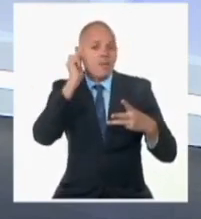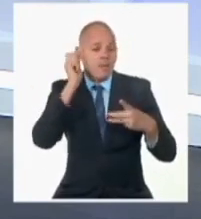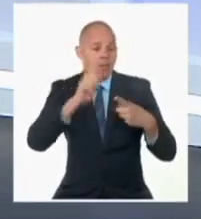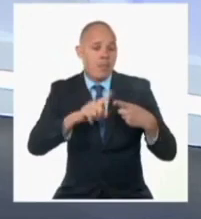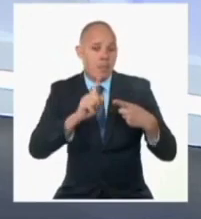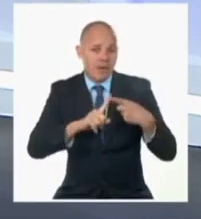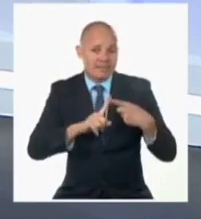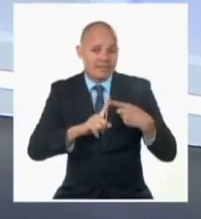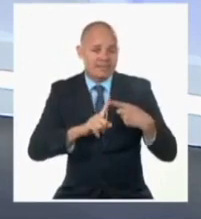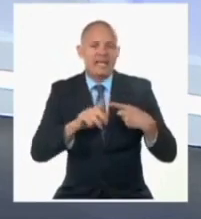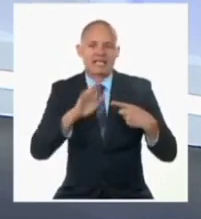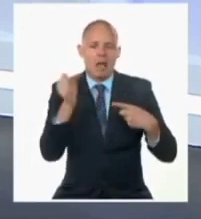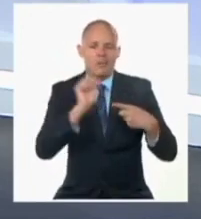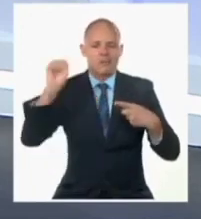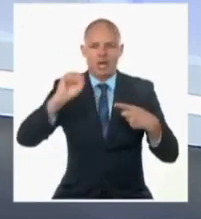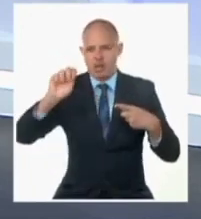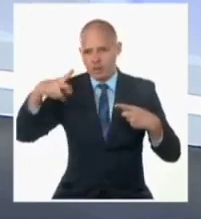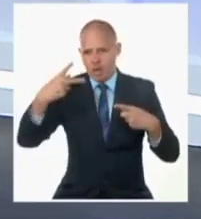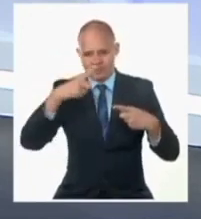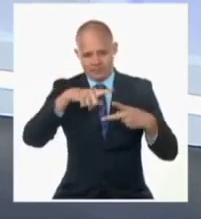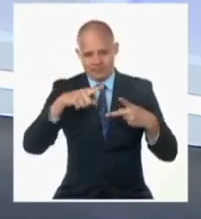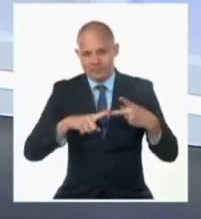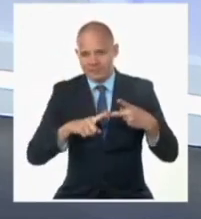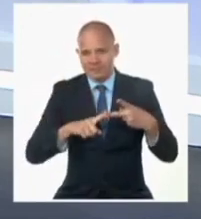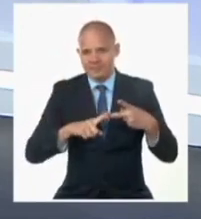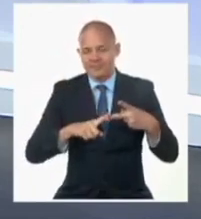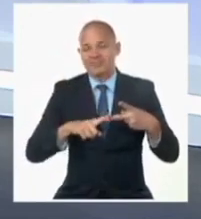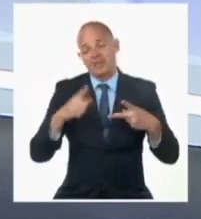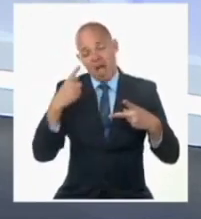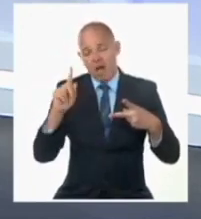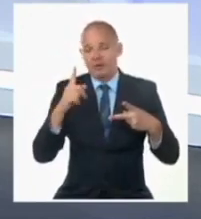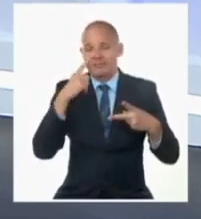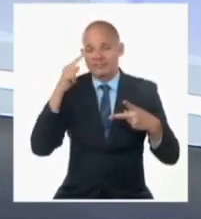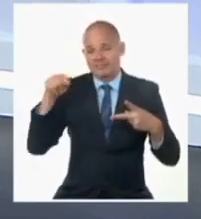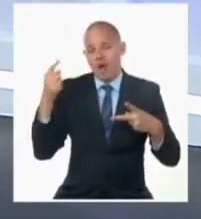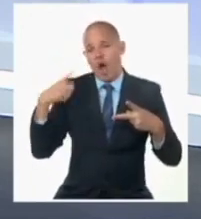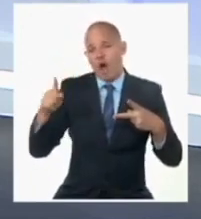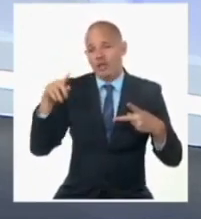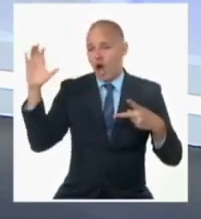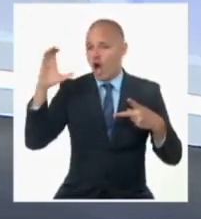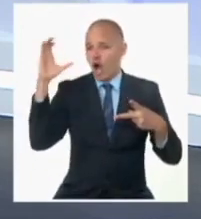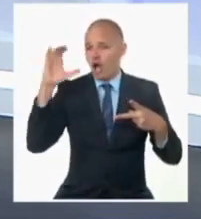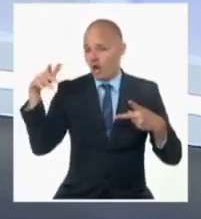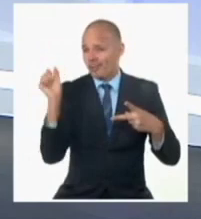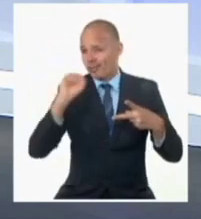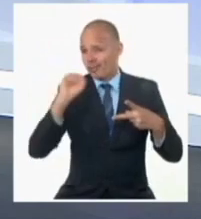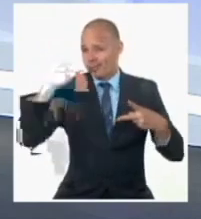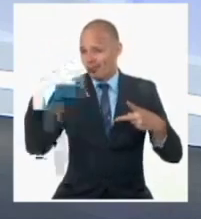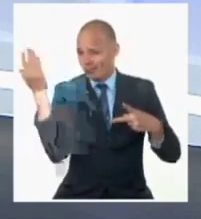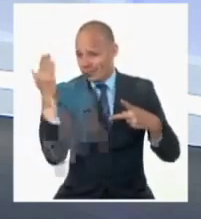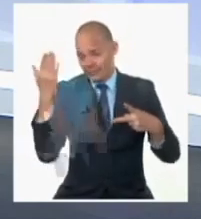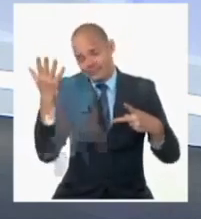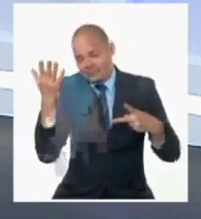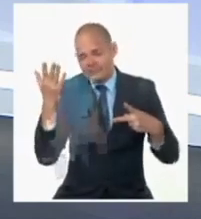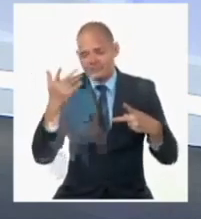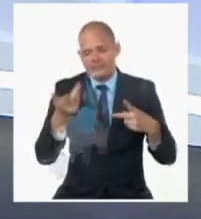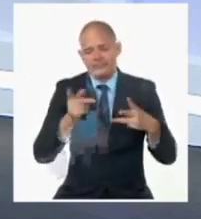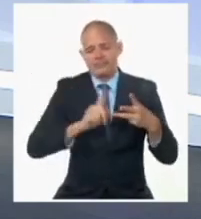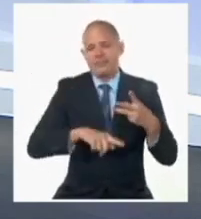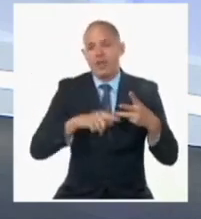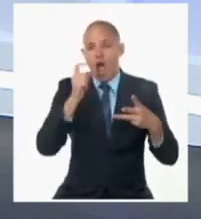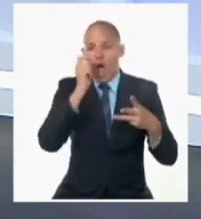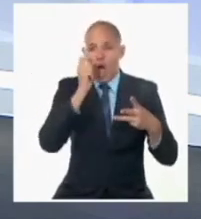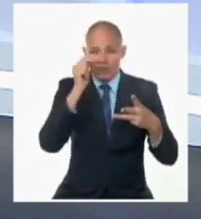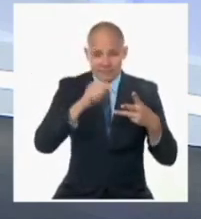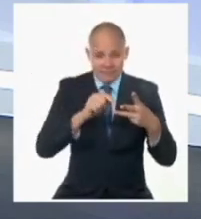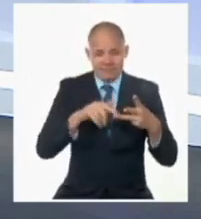Mirabal conquistó 2 preseas y solo fue superada por la excepcional atleta colombiana Mari Sánchez, mientras el también cubano Orfide